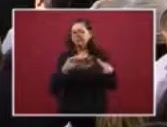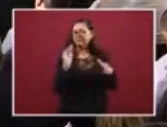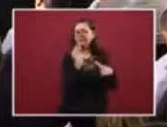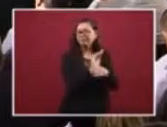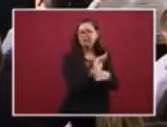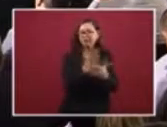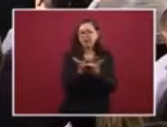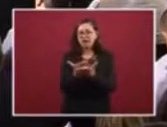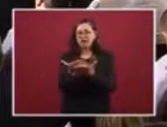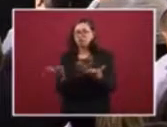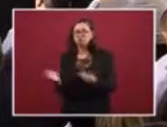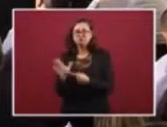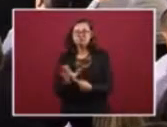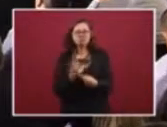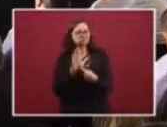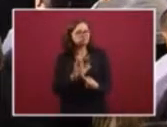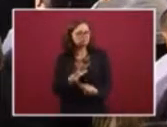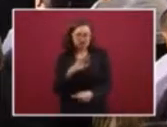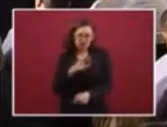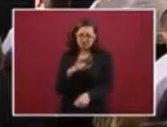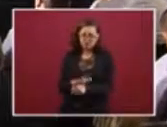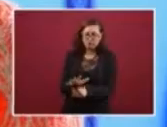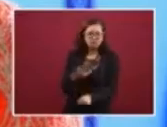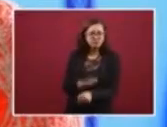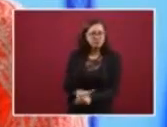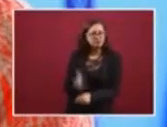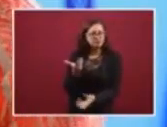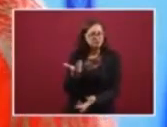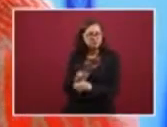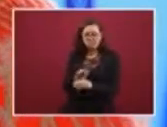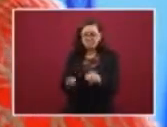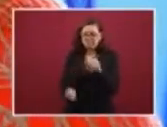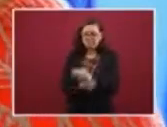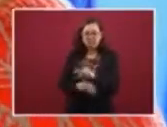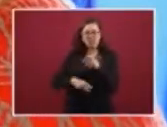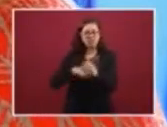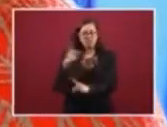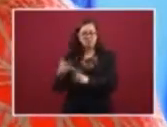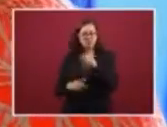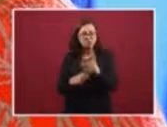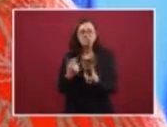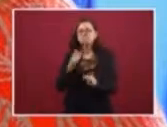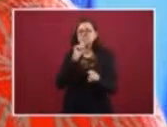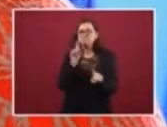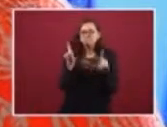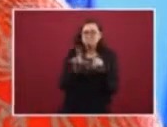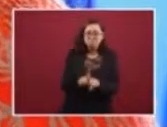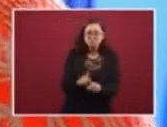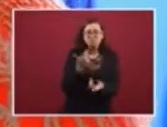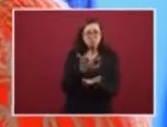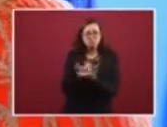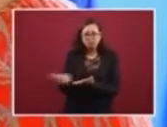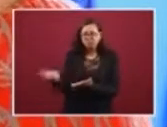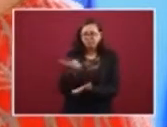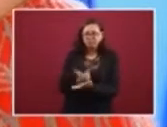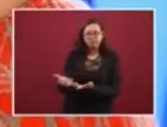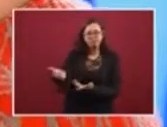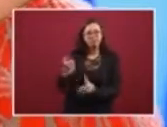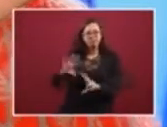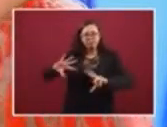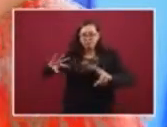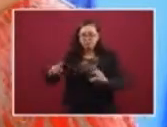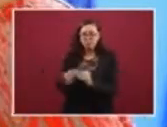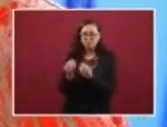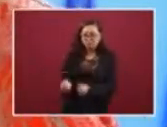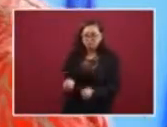los recursos llegaron a los atletas la preparación estuvo con ellos y el material deportivo que se les entregó pues fue reflejo de este buen